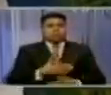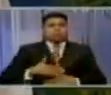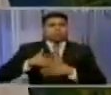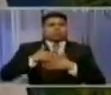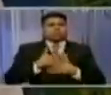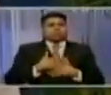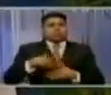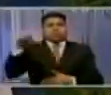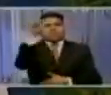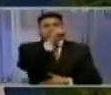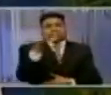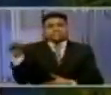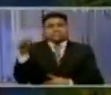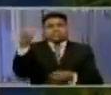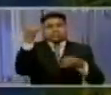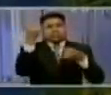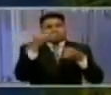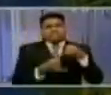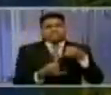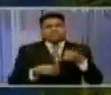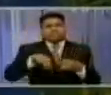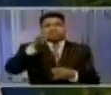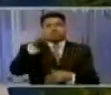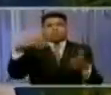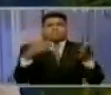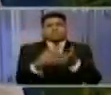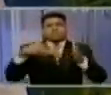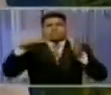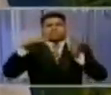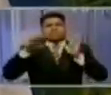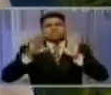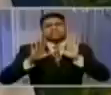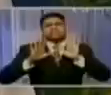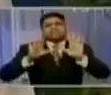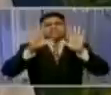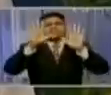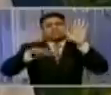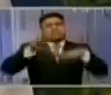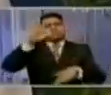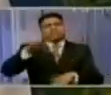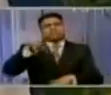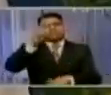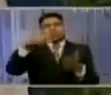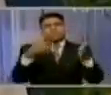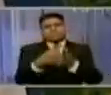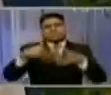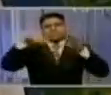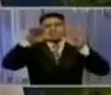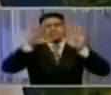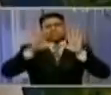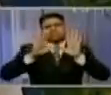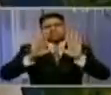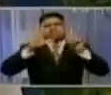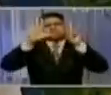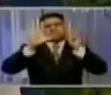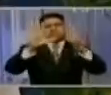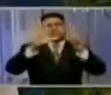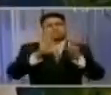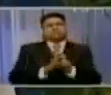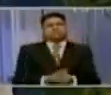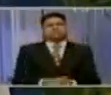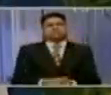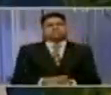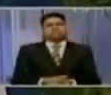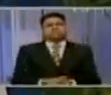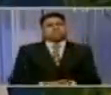semanas finales del año escolar 2015-2016. Con dificultades, con caída